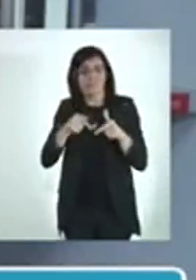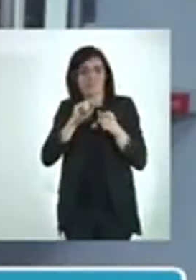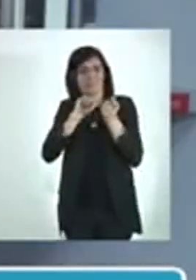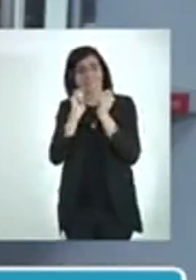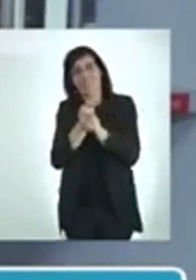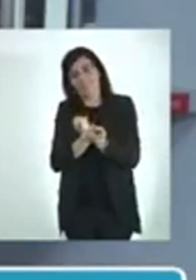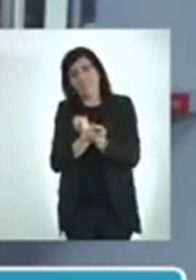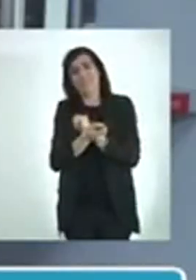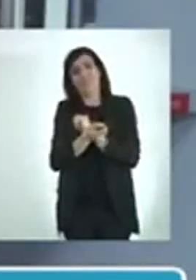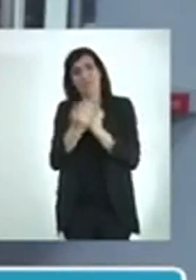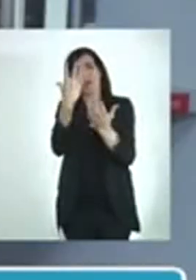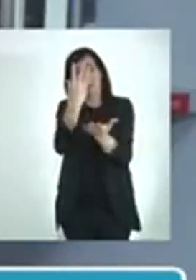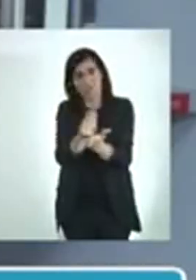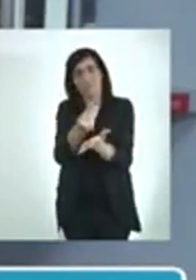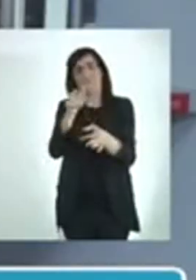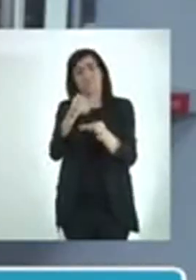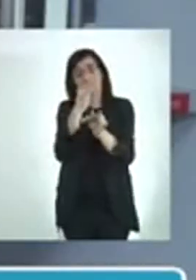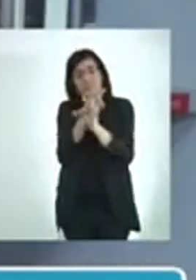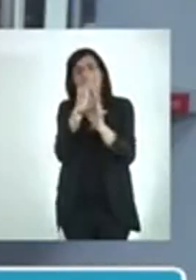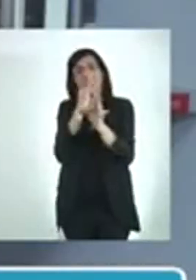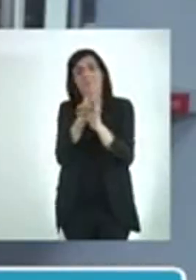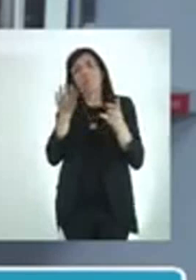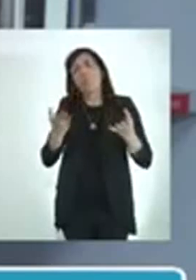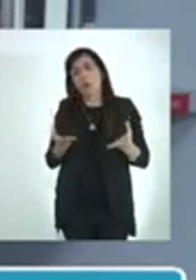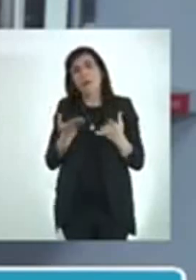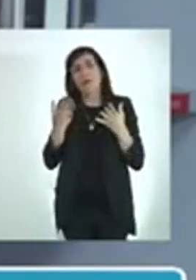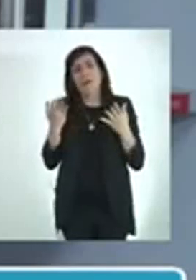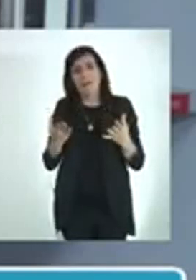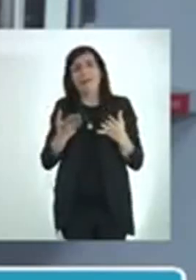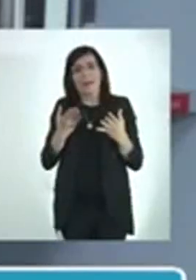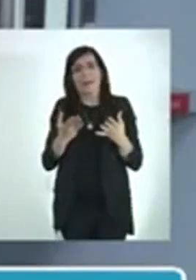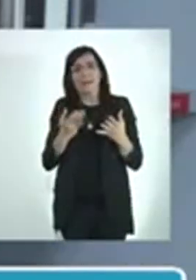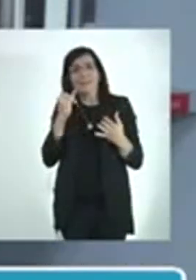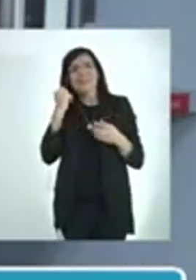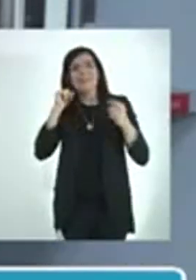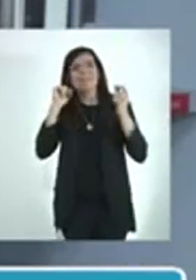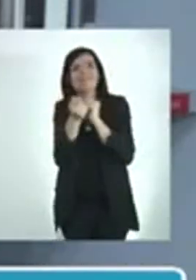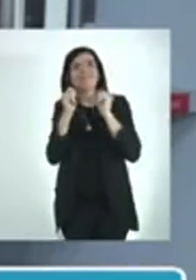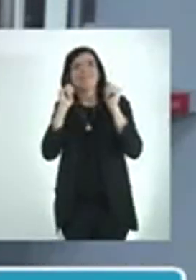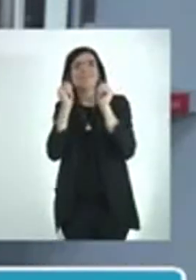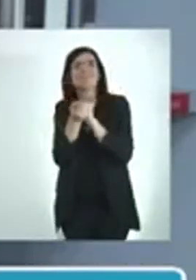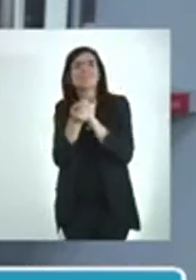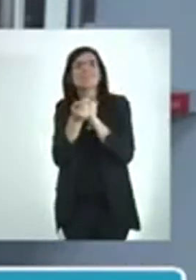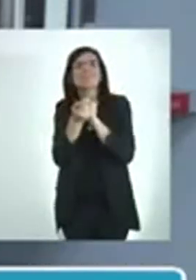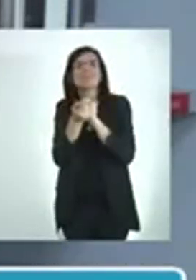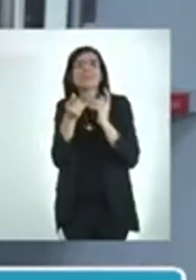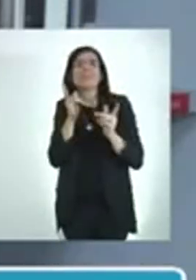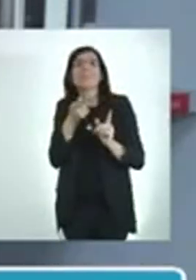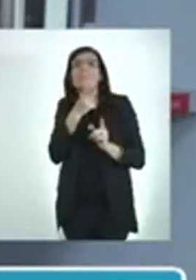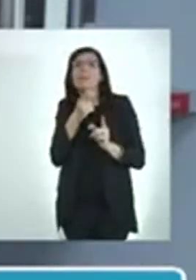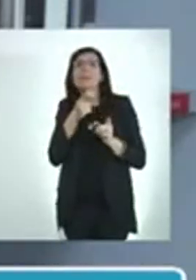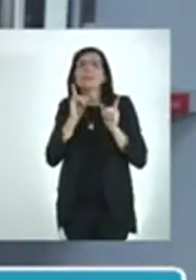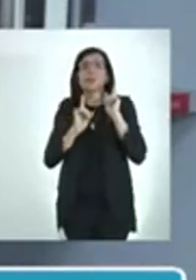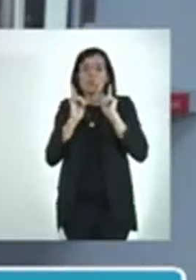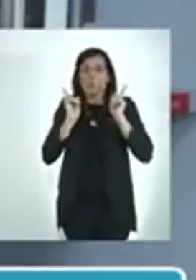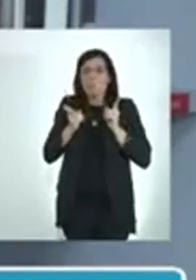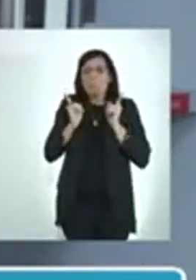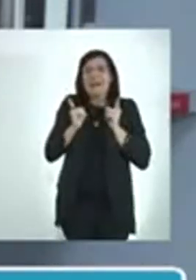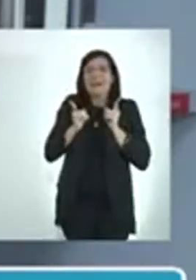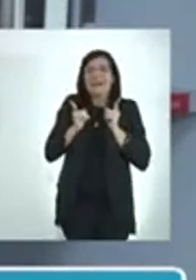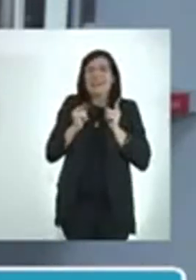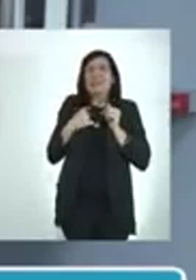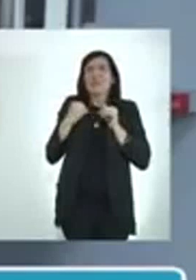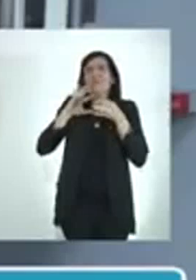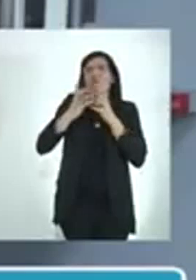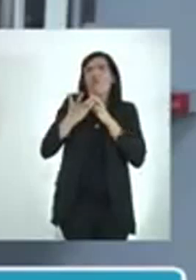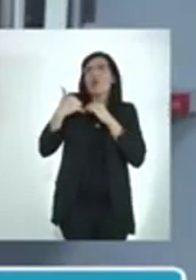que trabajarlas y repensarlas, porque siempre que hay una resistencia, específicamente pensando en docentes que tienen resistencia, hay que pensar que esos